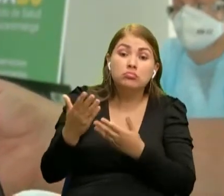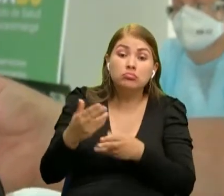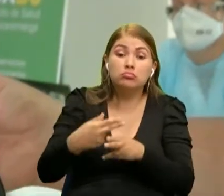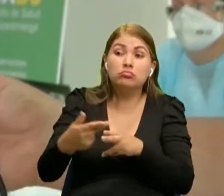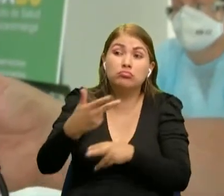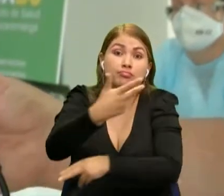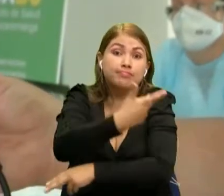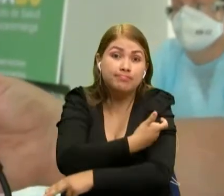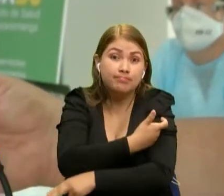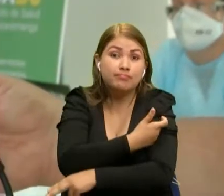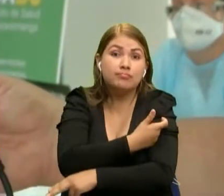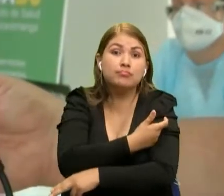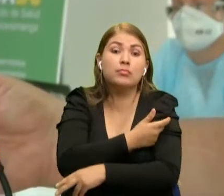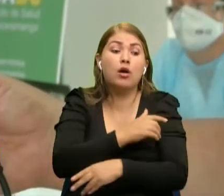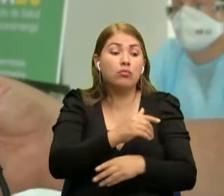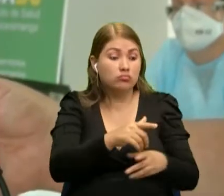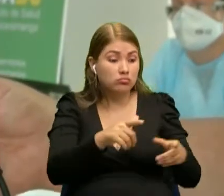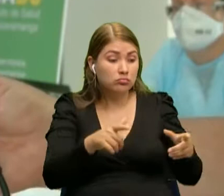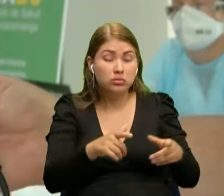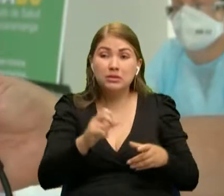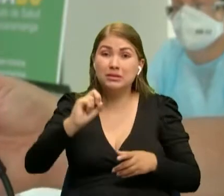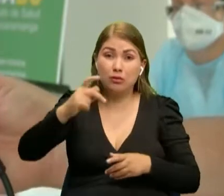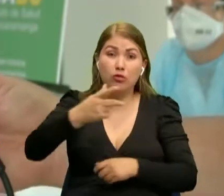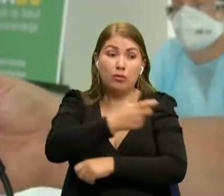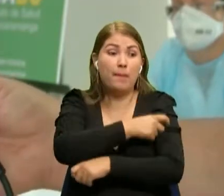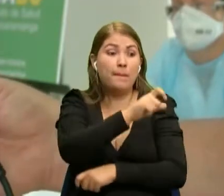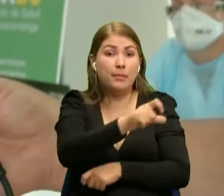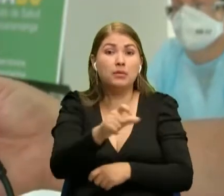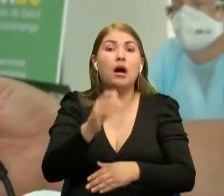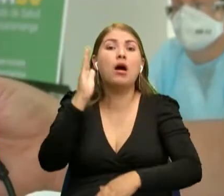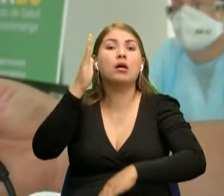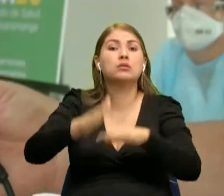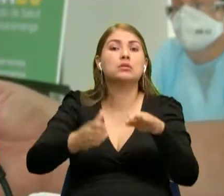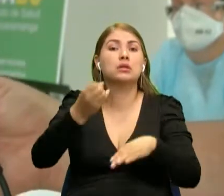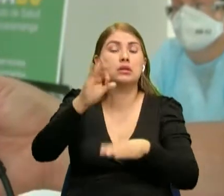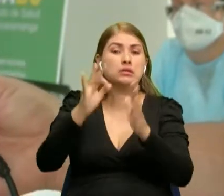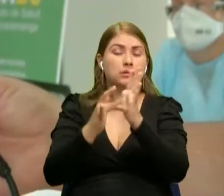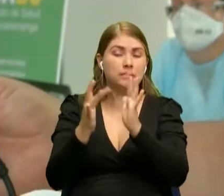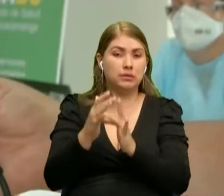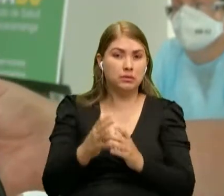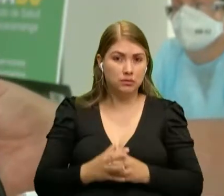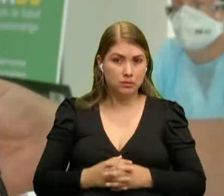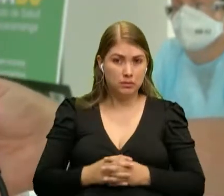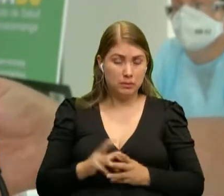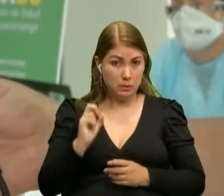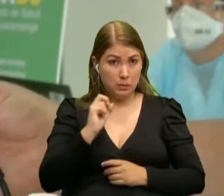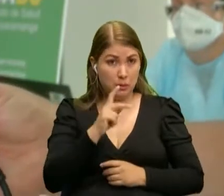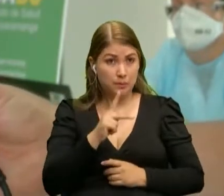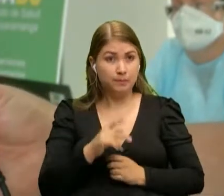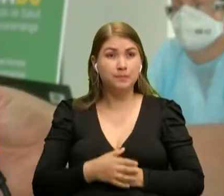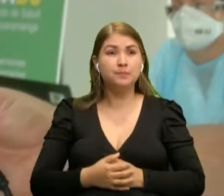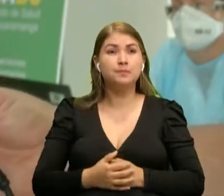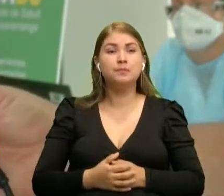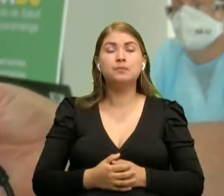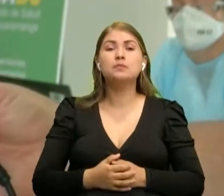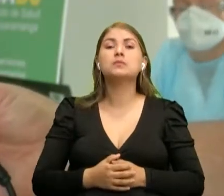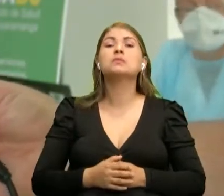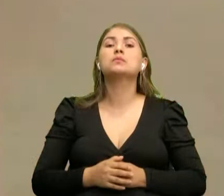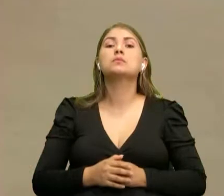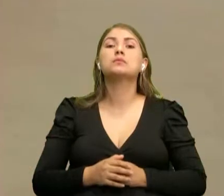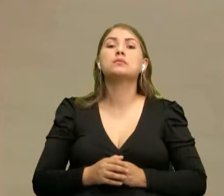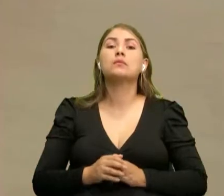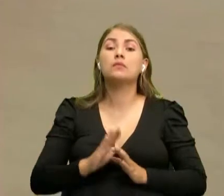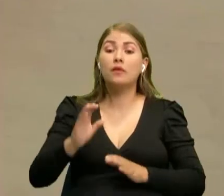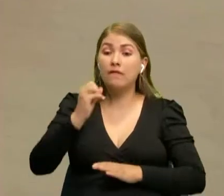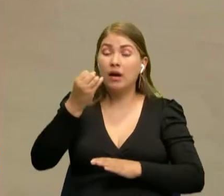aplicando y tenemos biológicos para esas segundas dosis hasta el día 13 de abril. ¿Ok? Ya después de